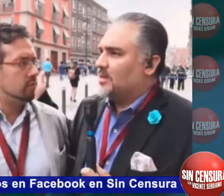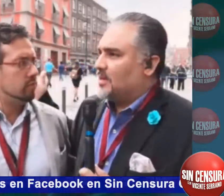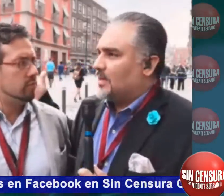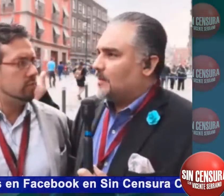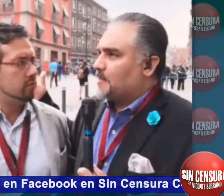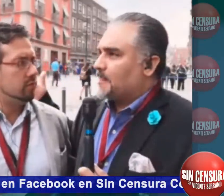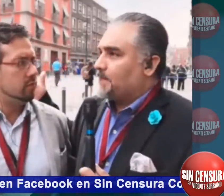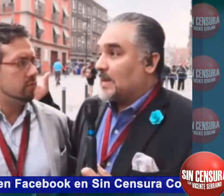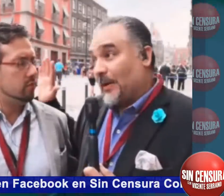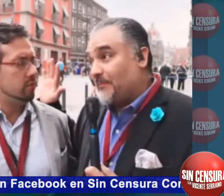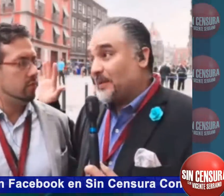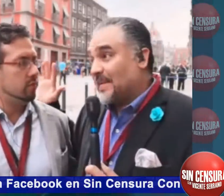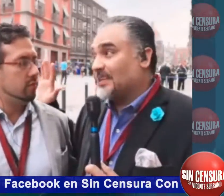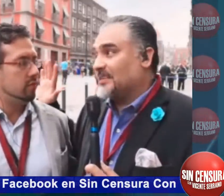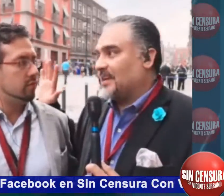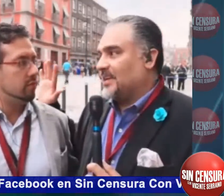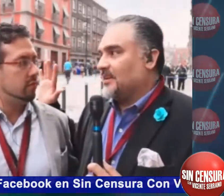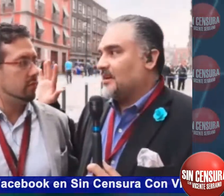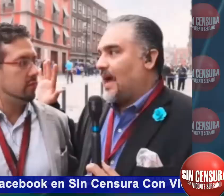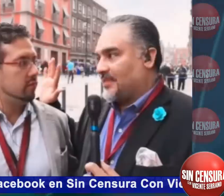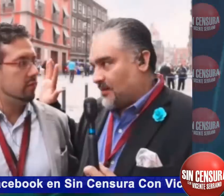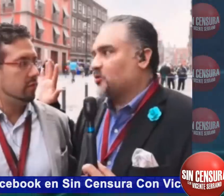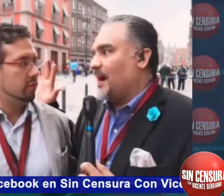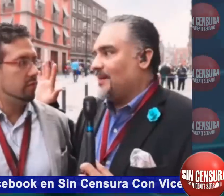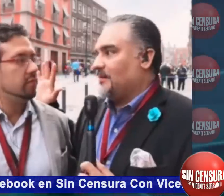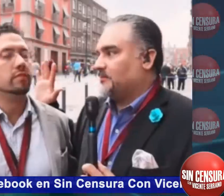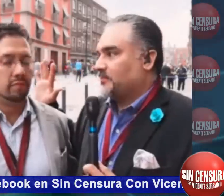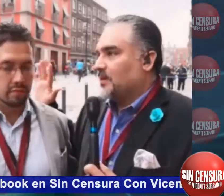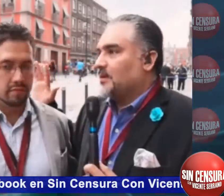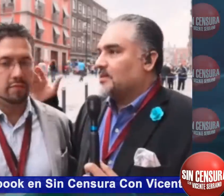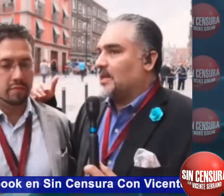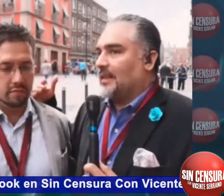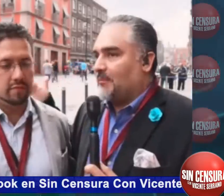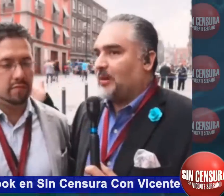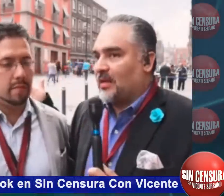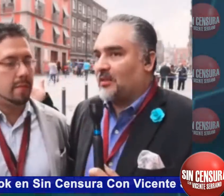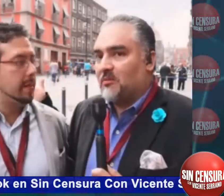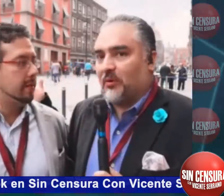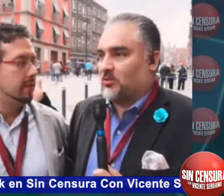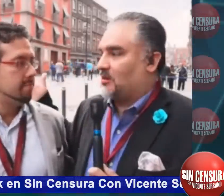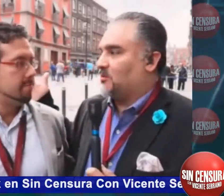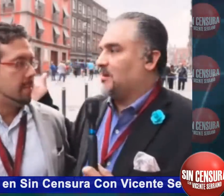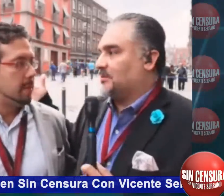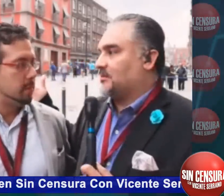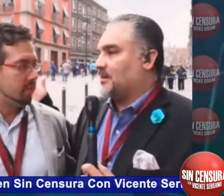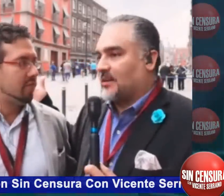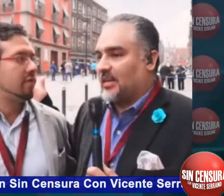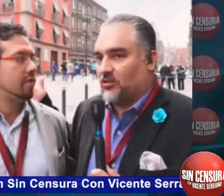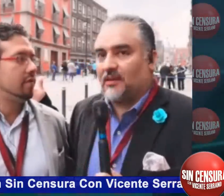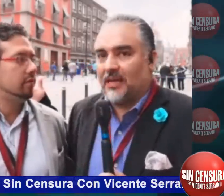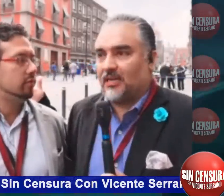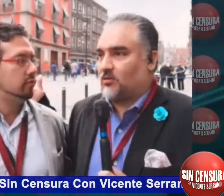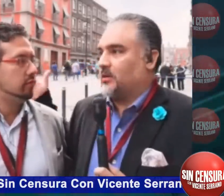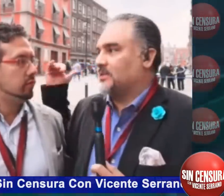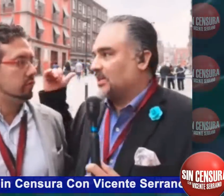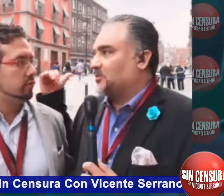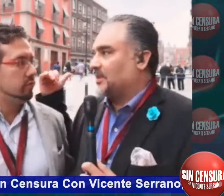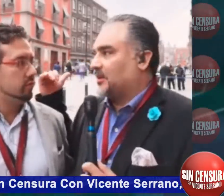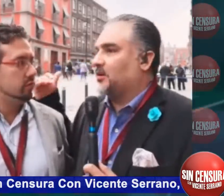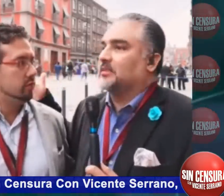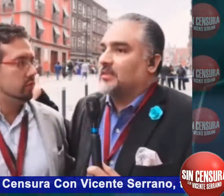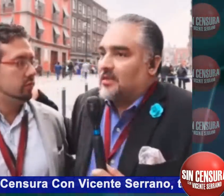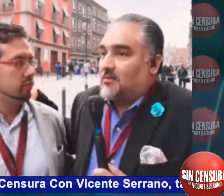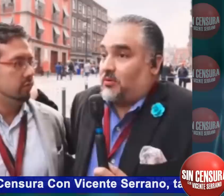impuestos, y para empezar desde ahí, andamos mal. Si le andan perdonando impuestos a los más ricos de México en